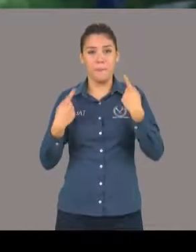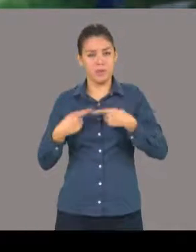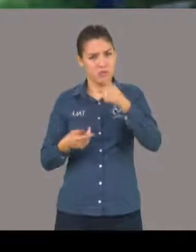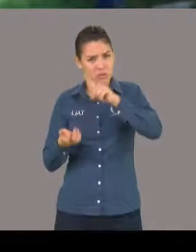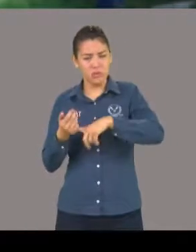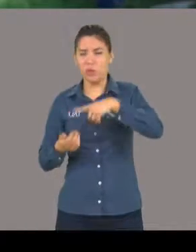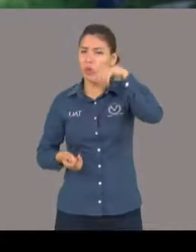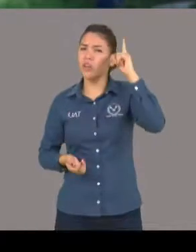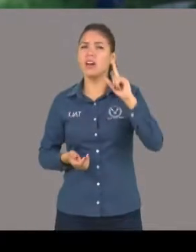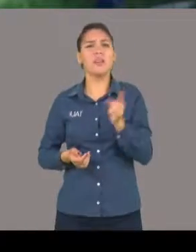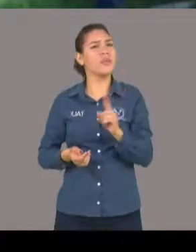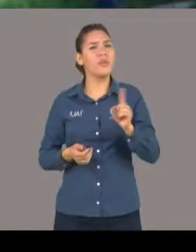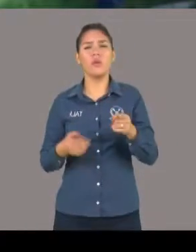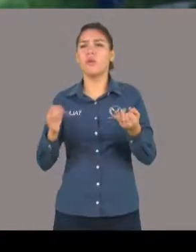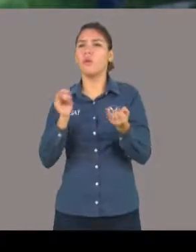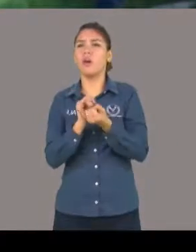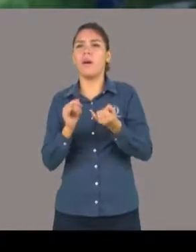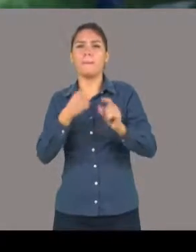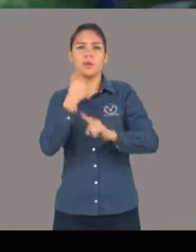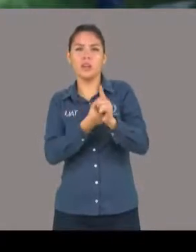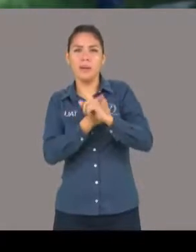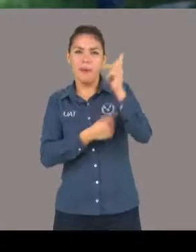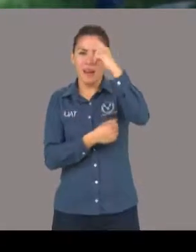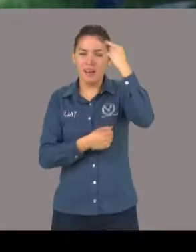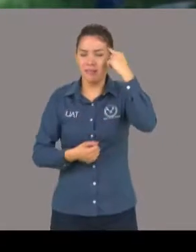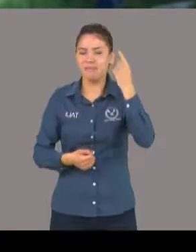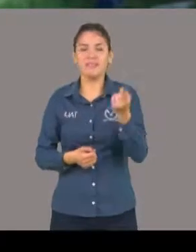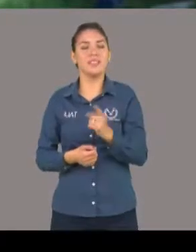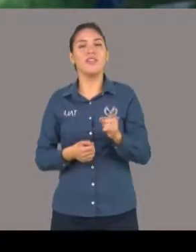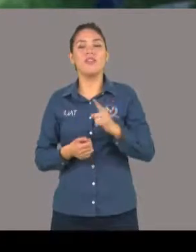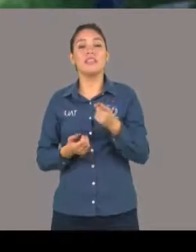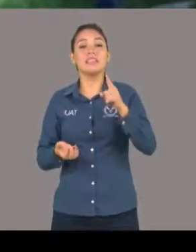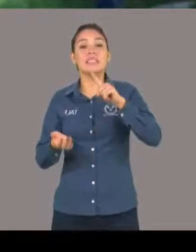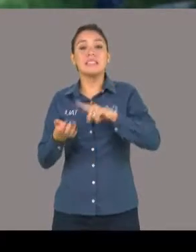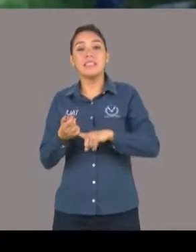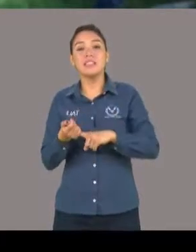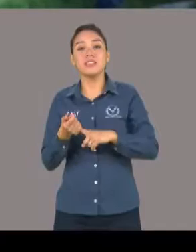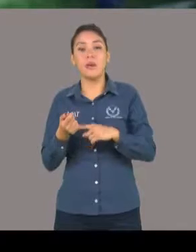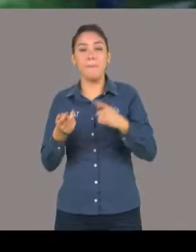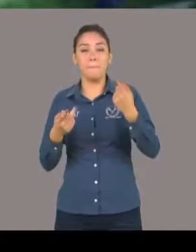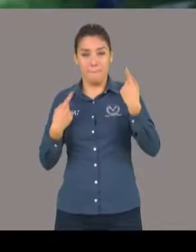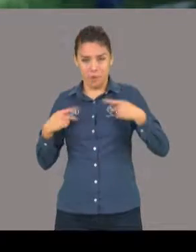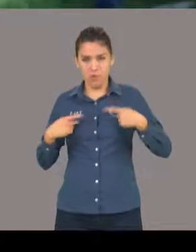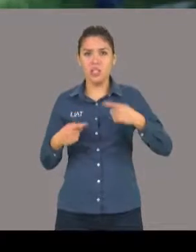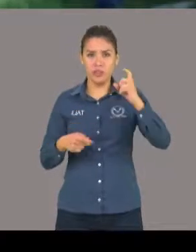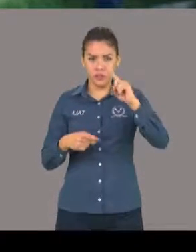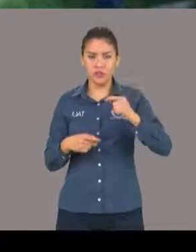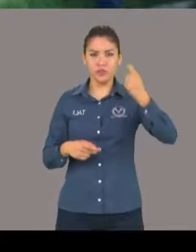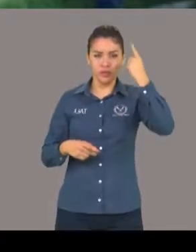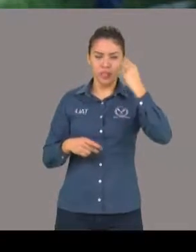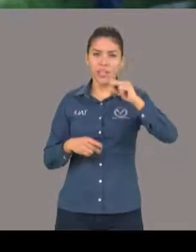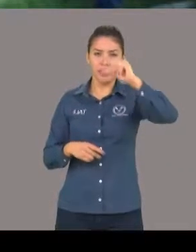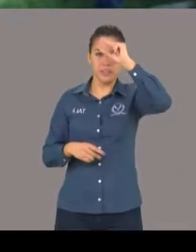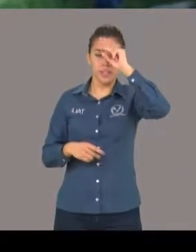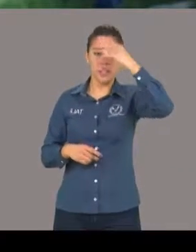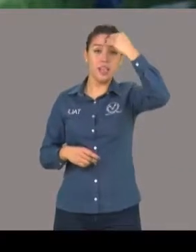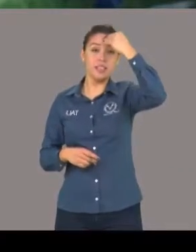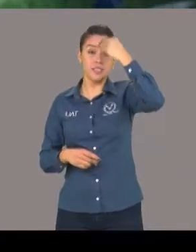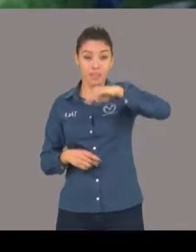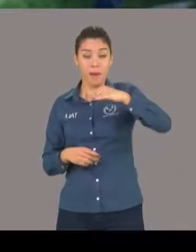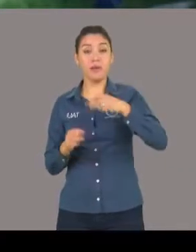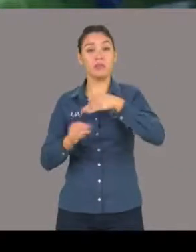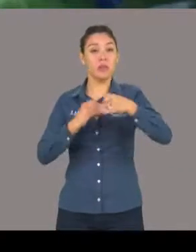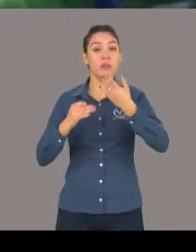son personas locas. No son personas que tienen un problema mental. Son personas que están en su sano juicio. Son personas que tienen,